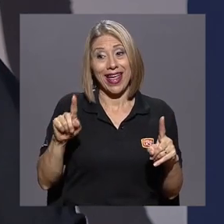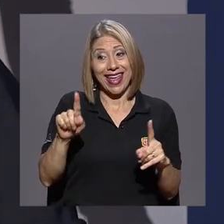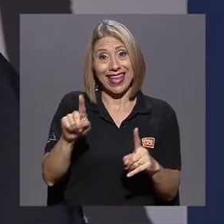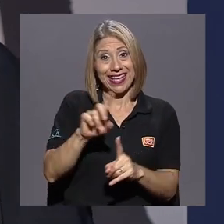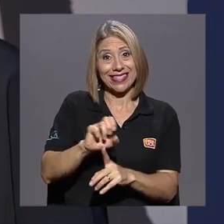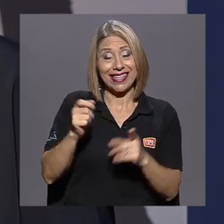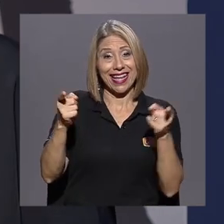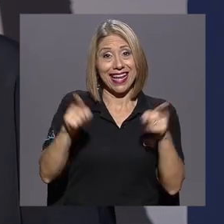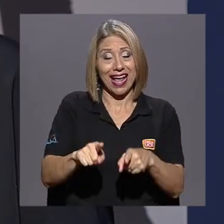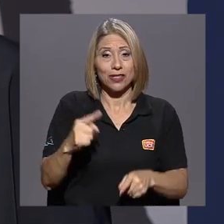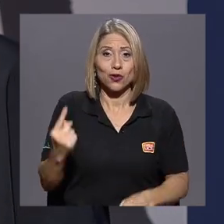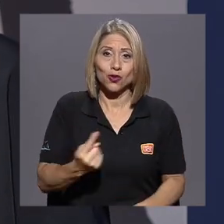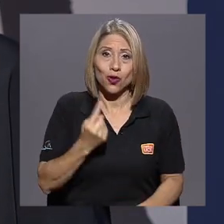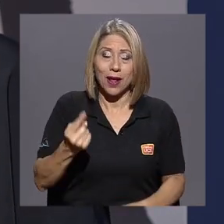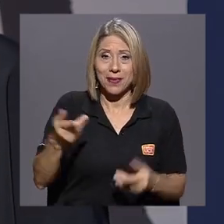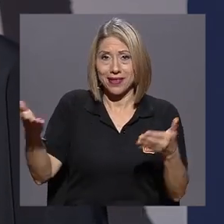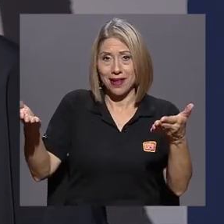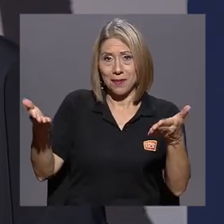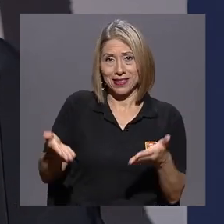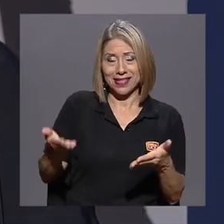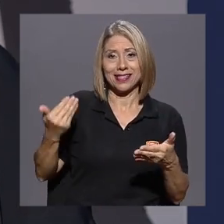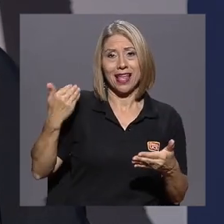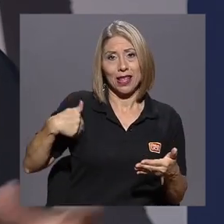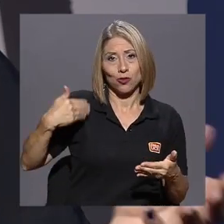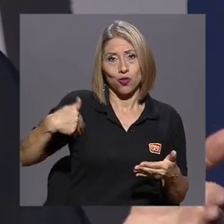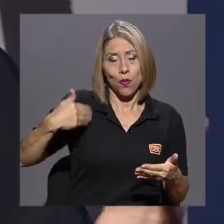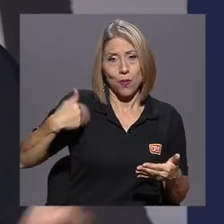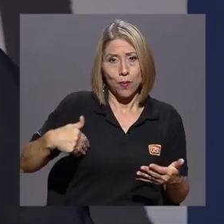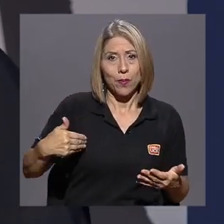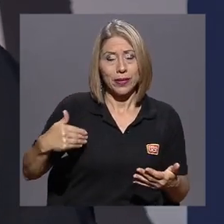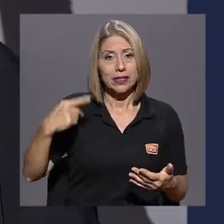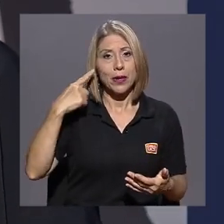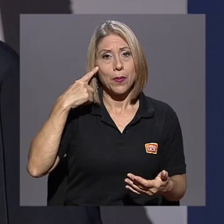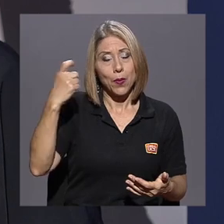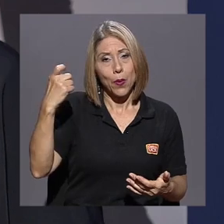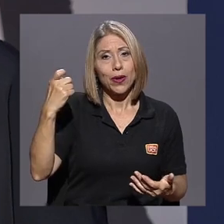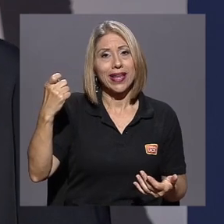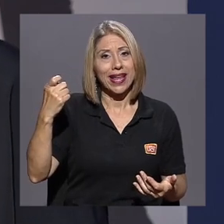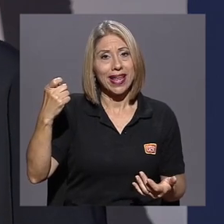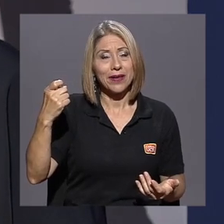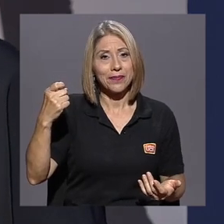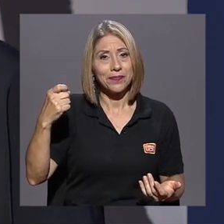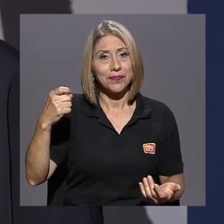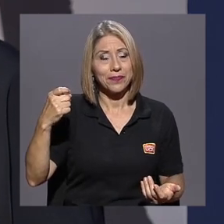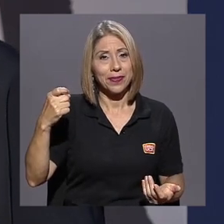solo vamos a contar con la presencia de los hombres, porque la otra